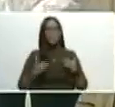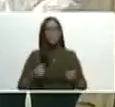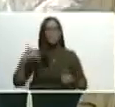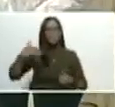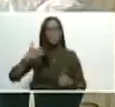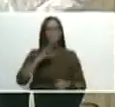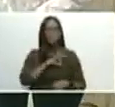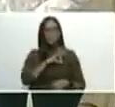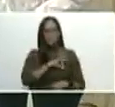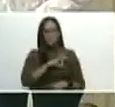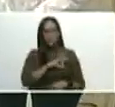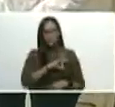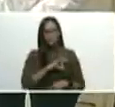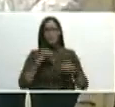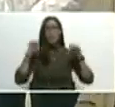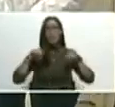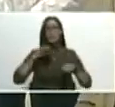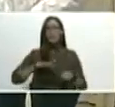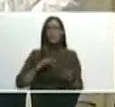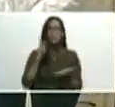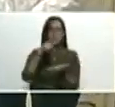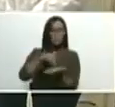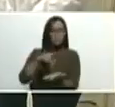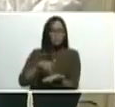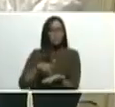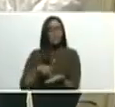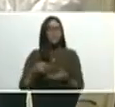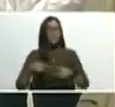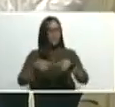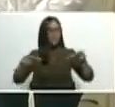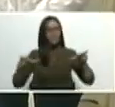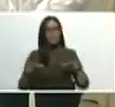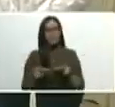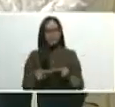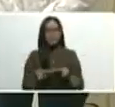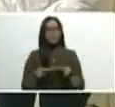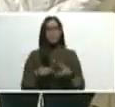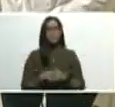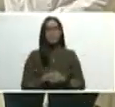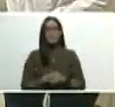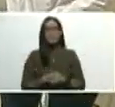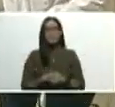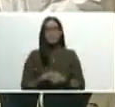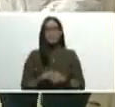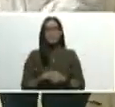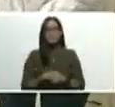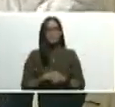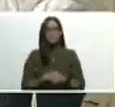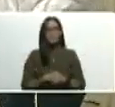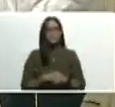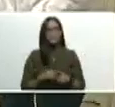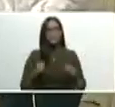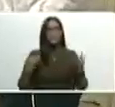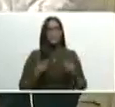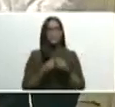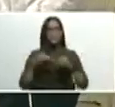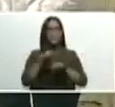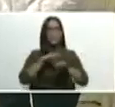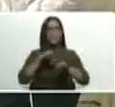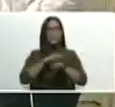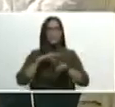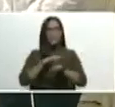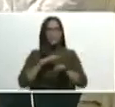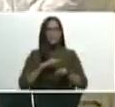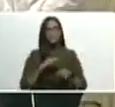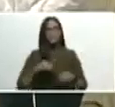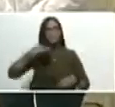sociales. Hoy estamos acá en este Centro Integral de Salud, junto al ministro de la Defensa,